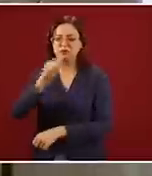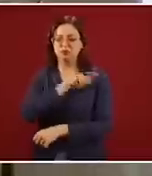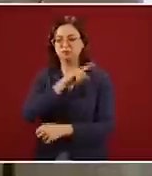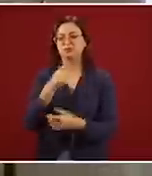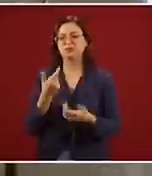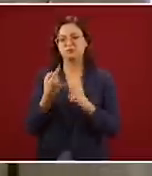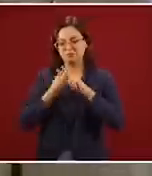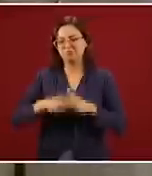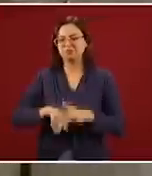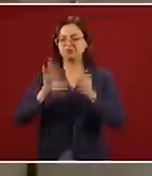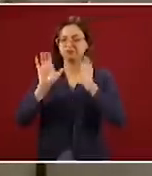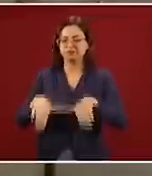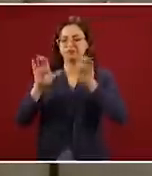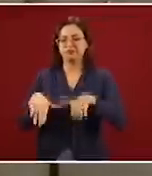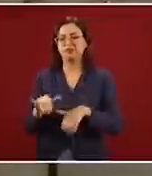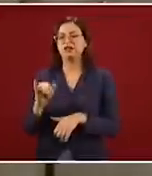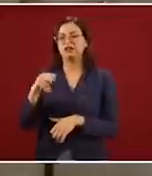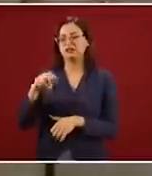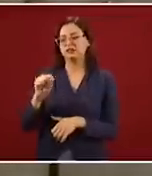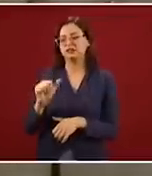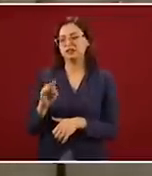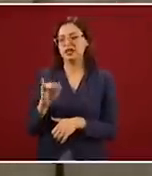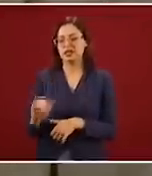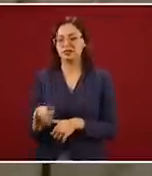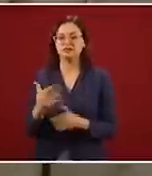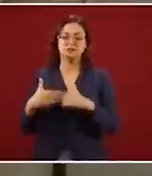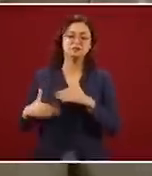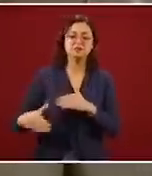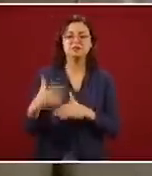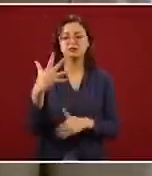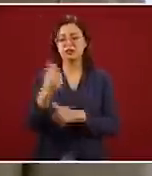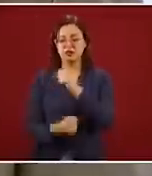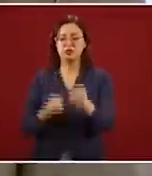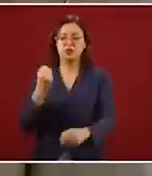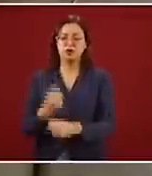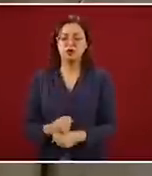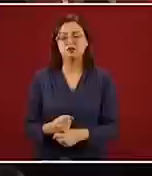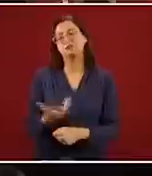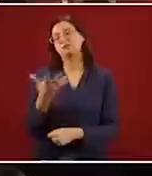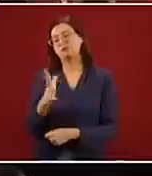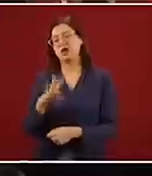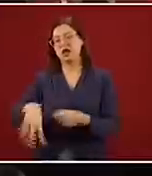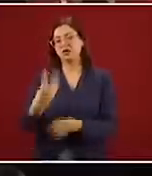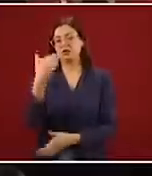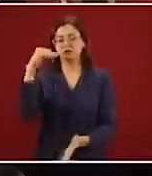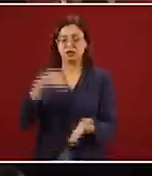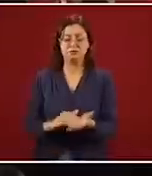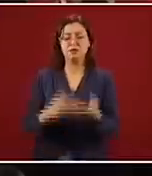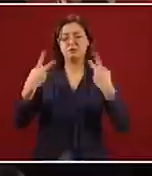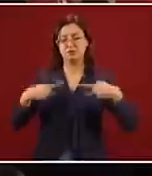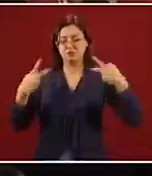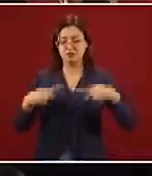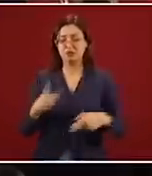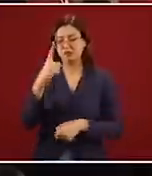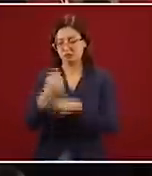el sistema de salud para el bienestar a lo largo de los siguientes 5 años, en promedio 14,000 por año. La